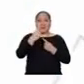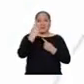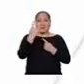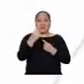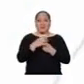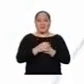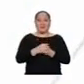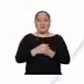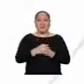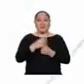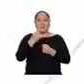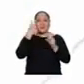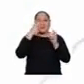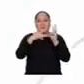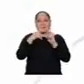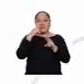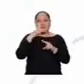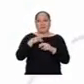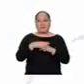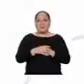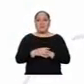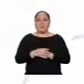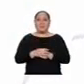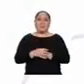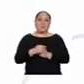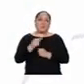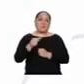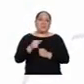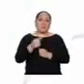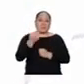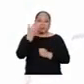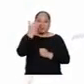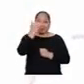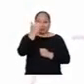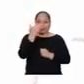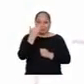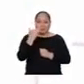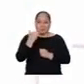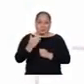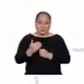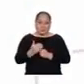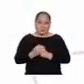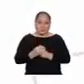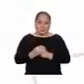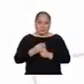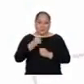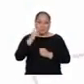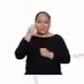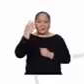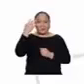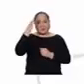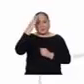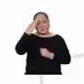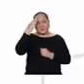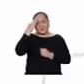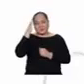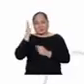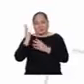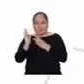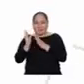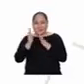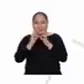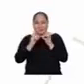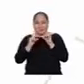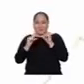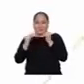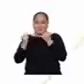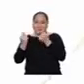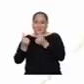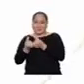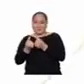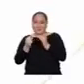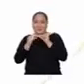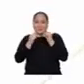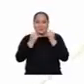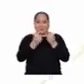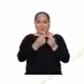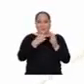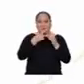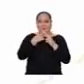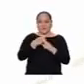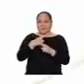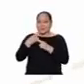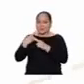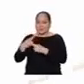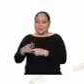será reconocer los valores de cada variable y saber si se organizará con datos agrupados o no